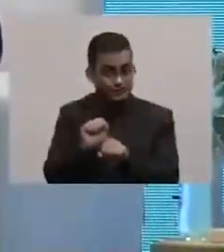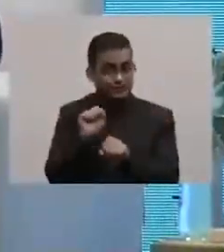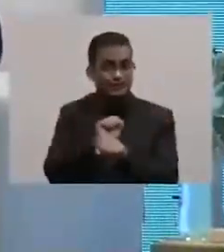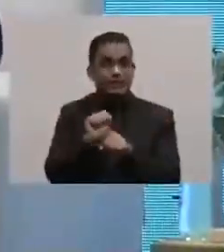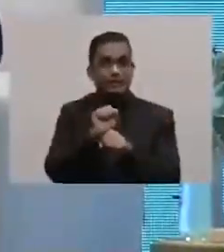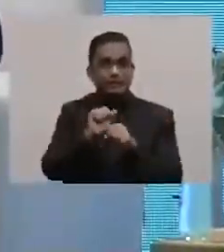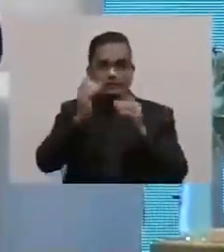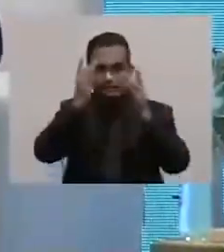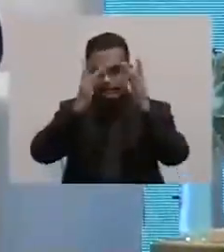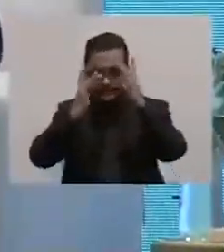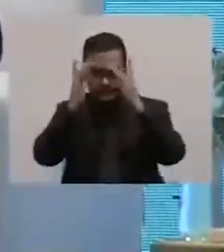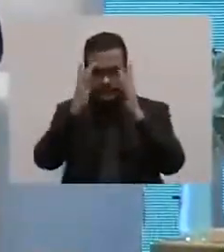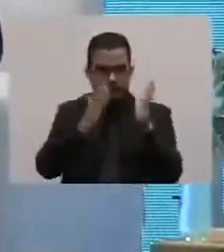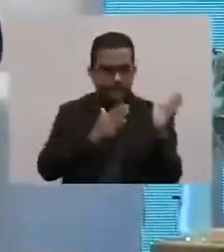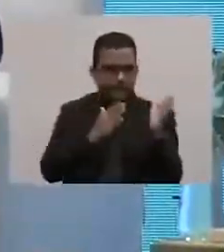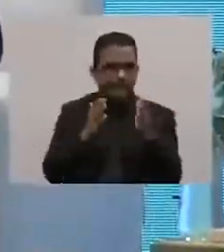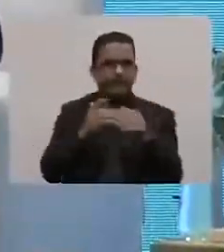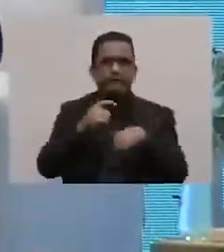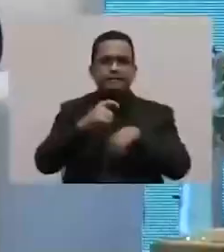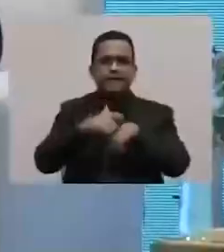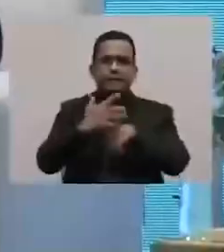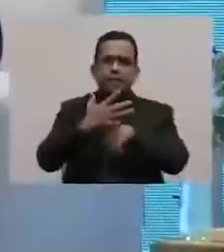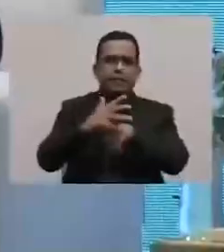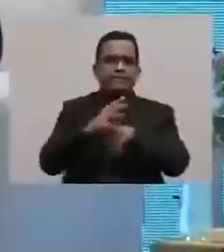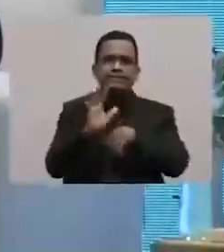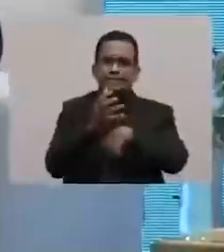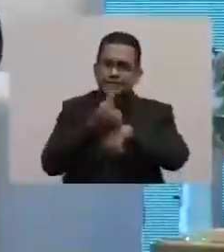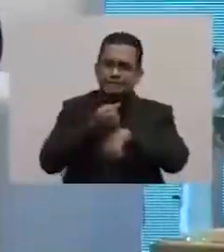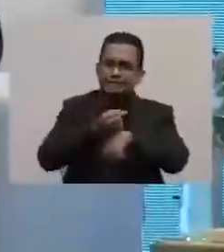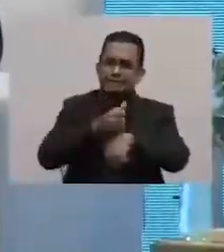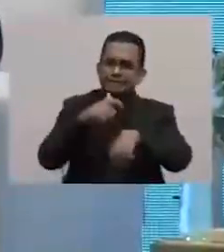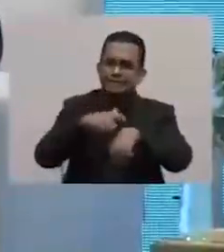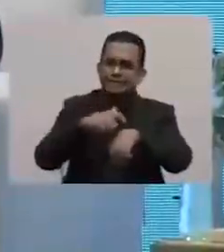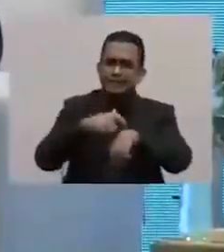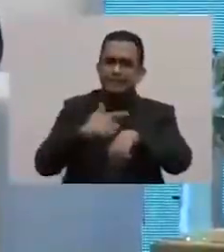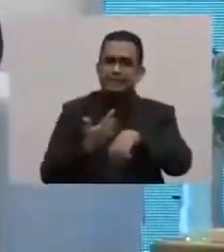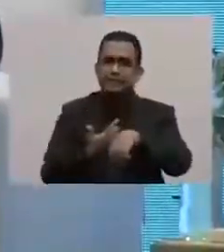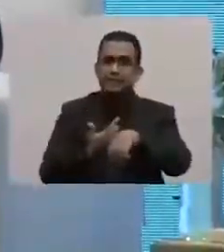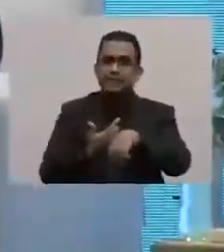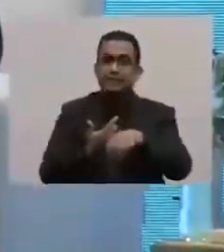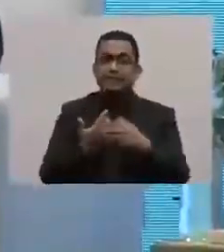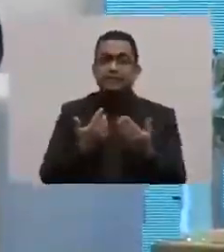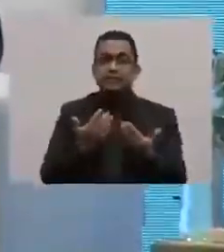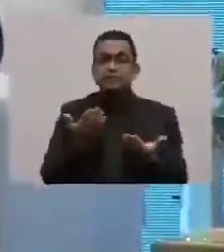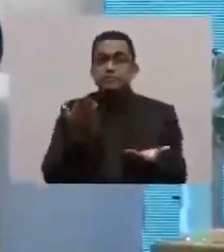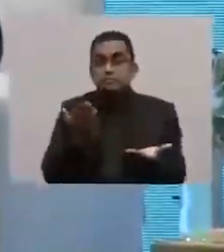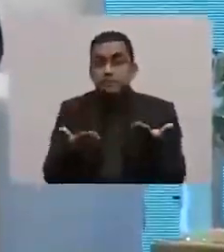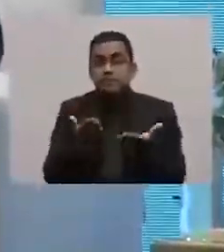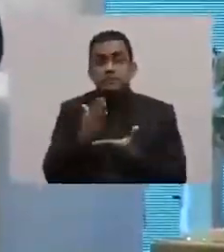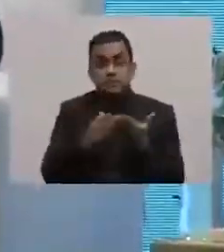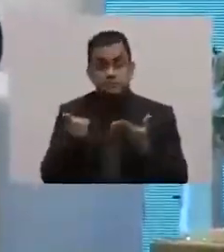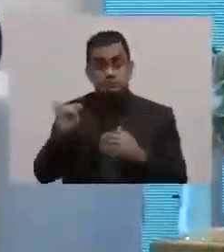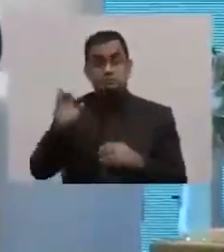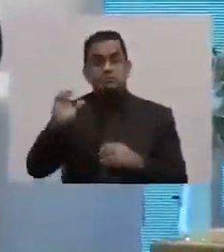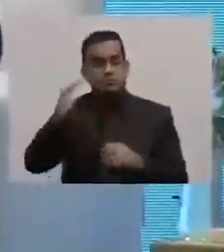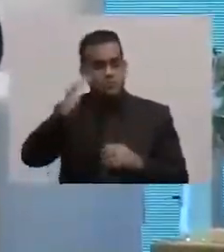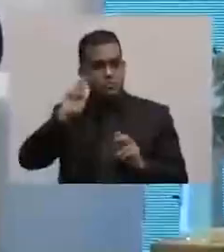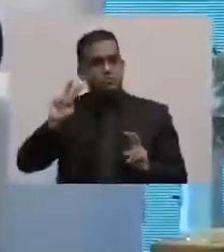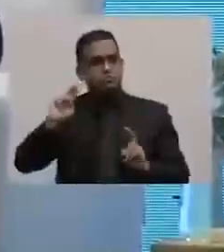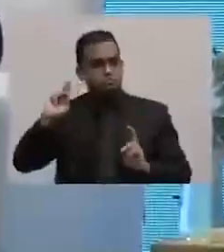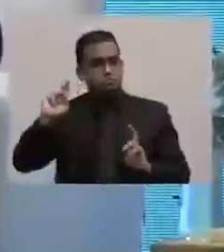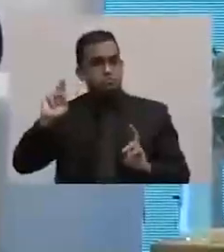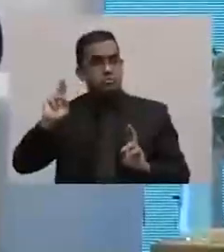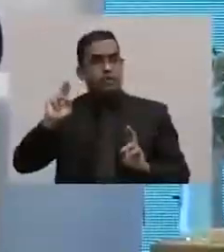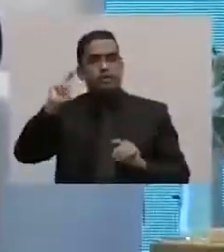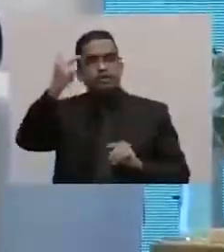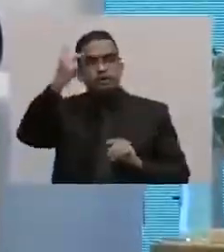más estratégica de no perder tiempo, porque hay cuestiones que posiblemente la Junta la tiene en mira, que los